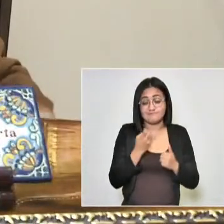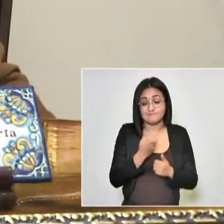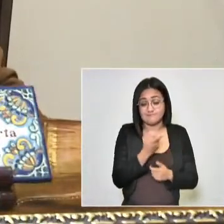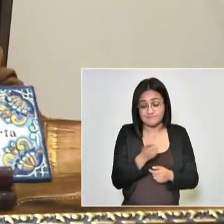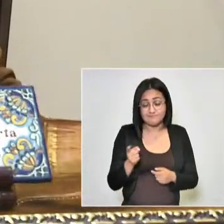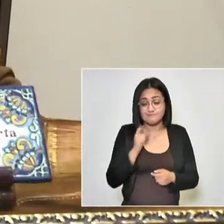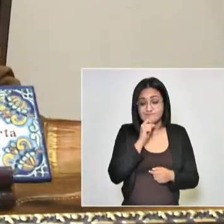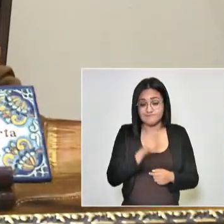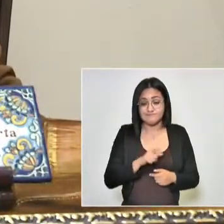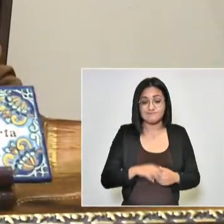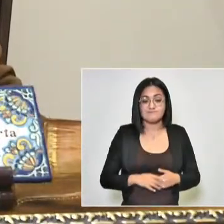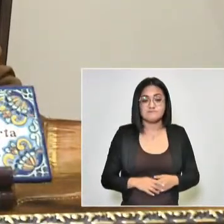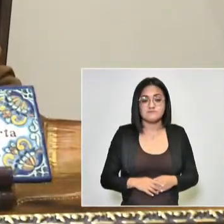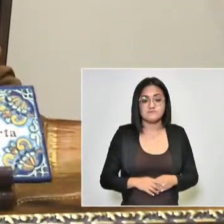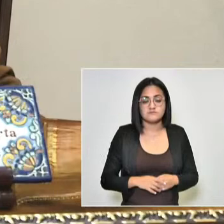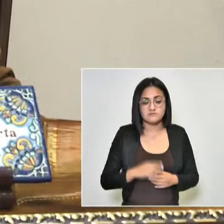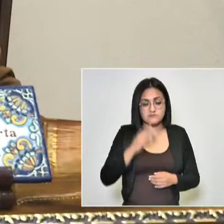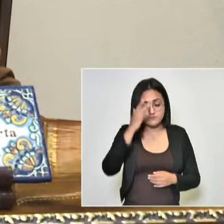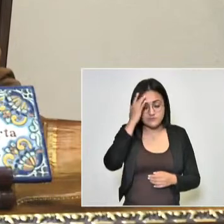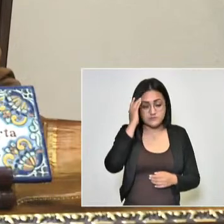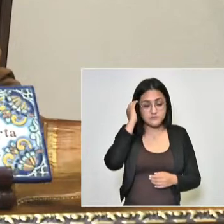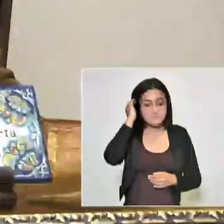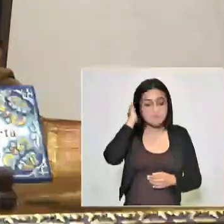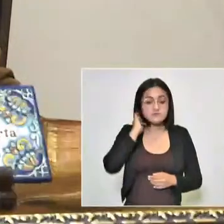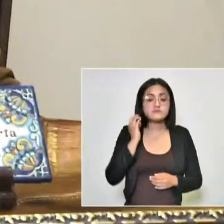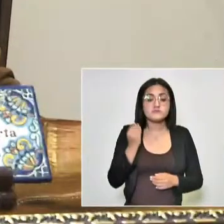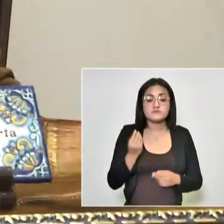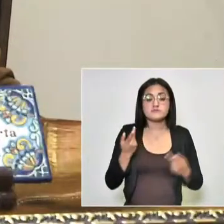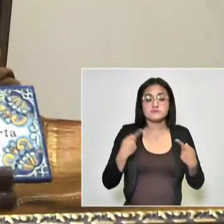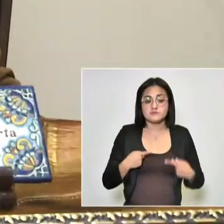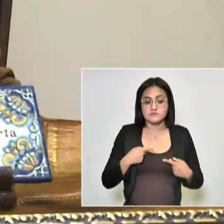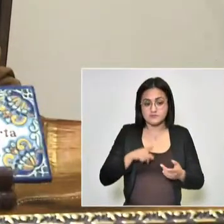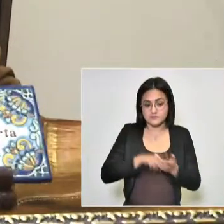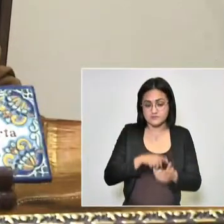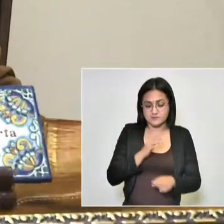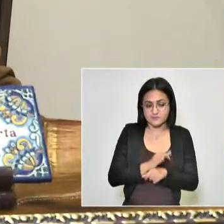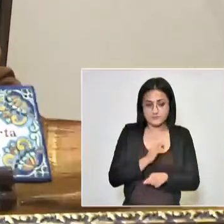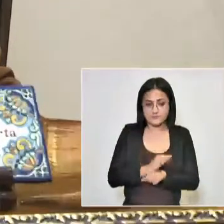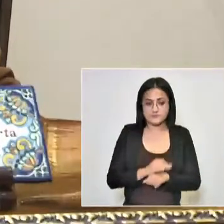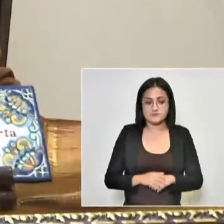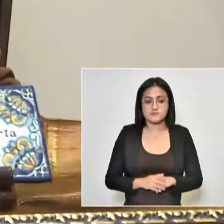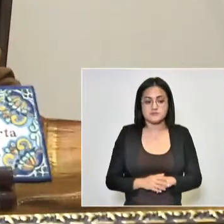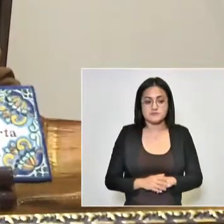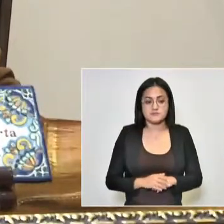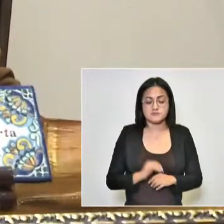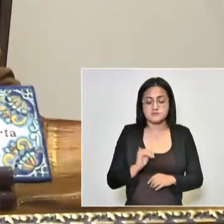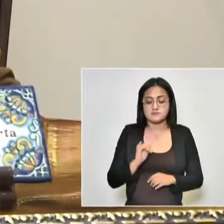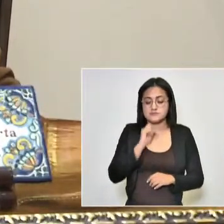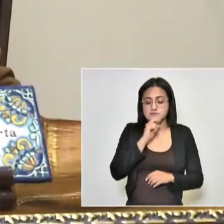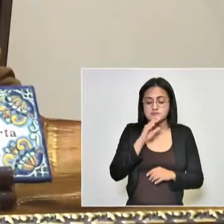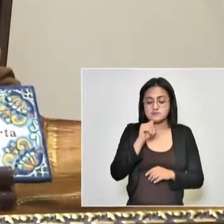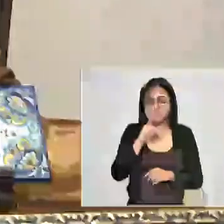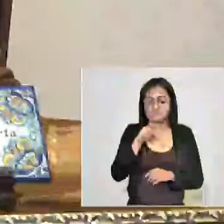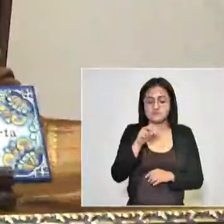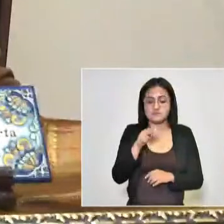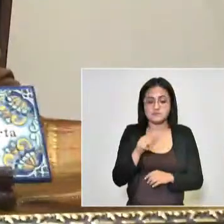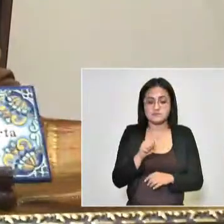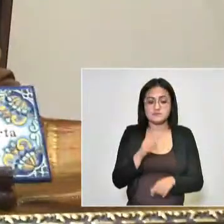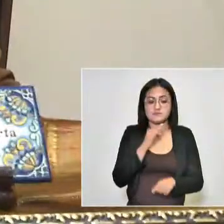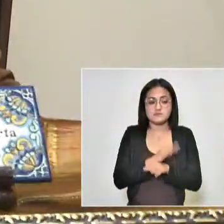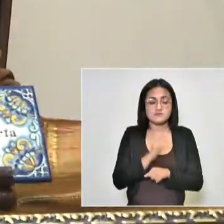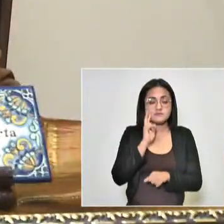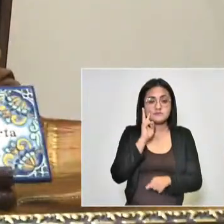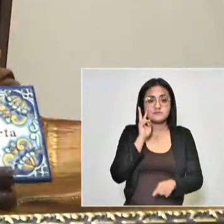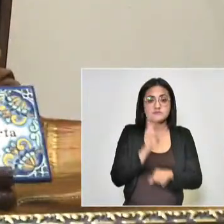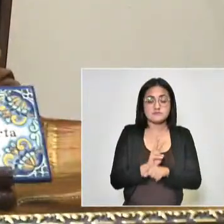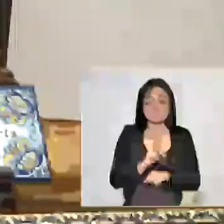ellos, con mucha gente destacada. El ingeniero Cárdenas le dio